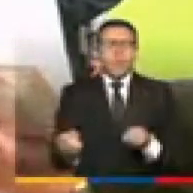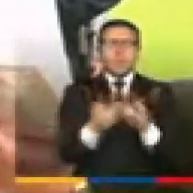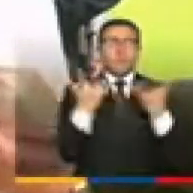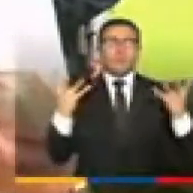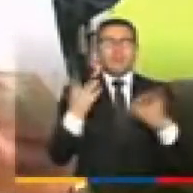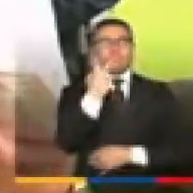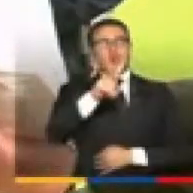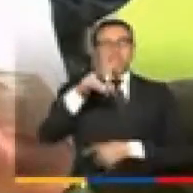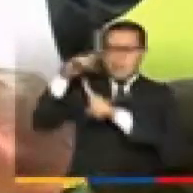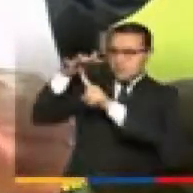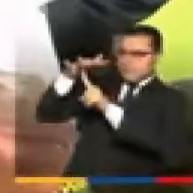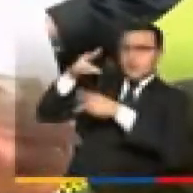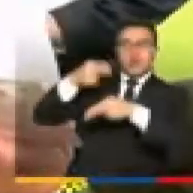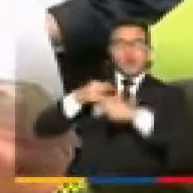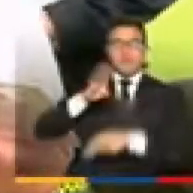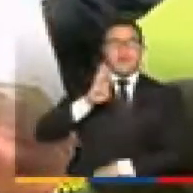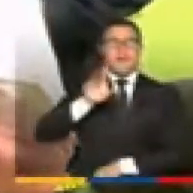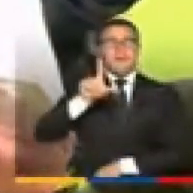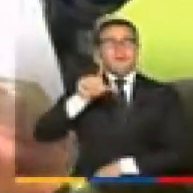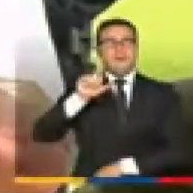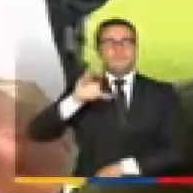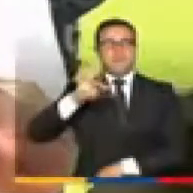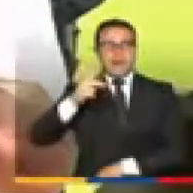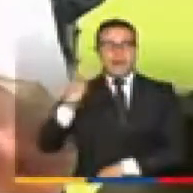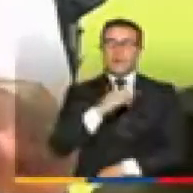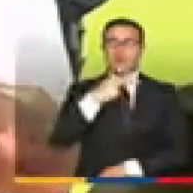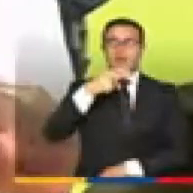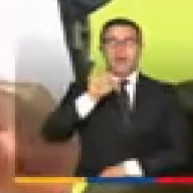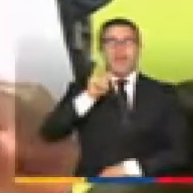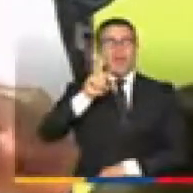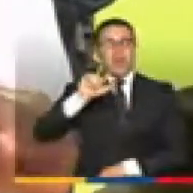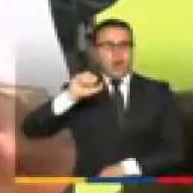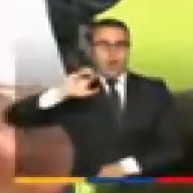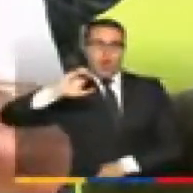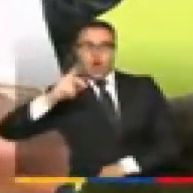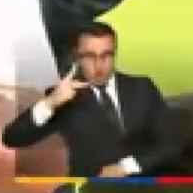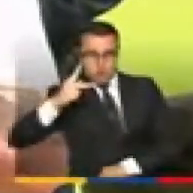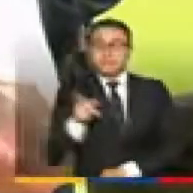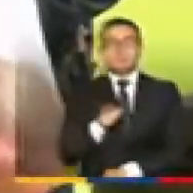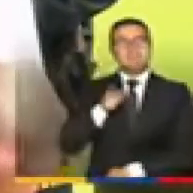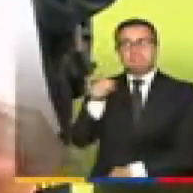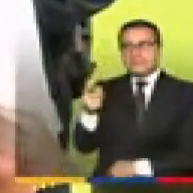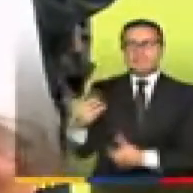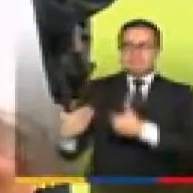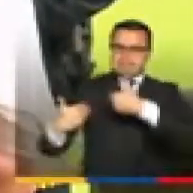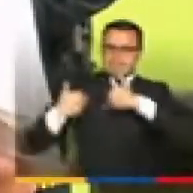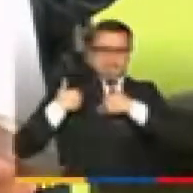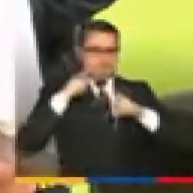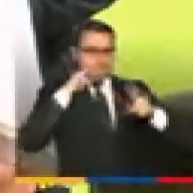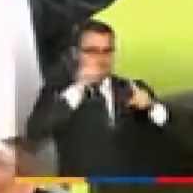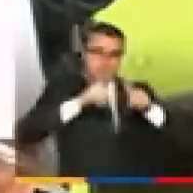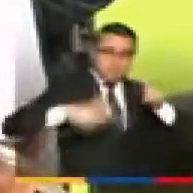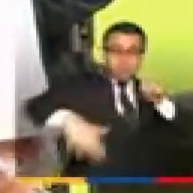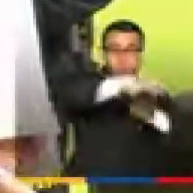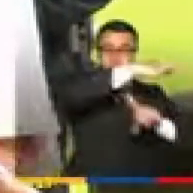Black Hawk para que cumplan con su labor de servir como guardians del medio ambiente.